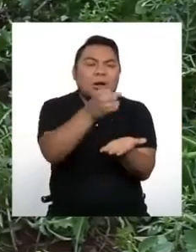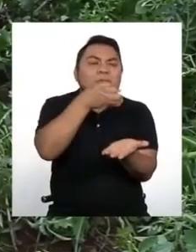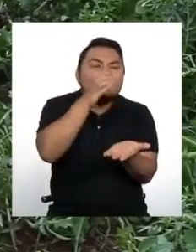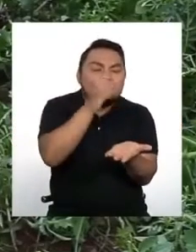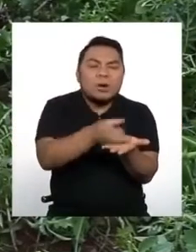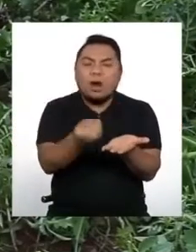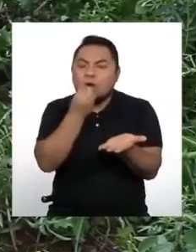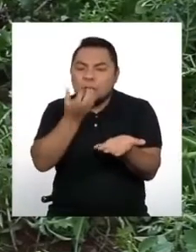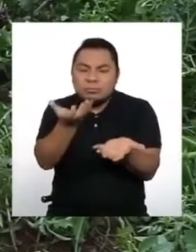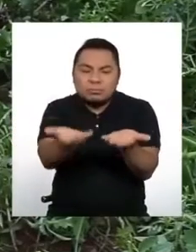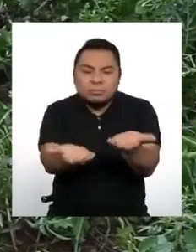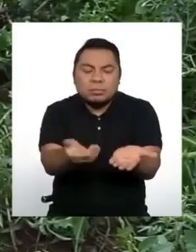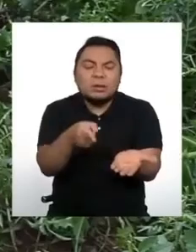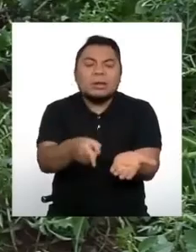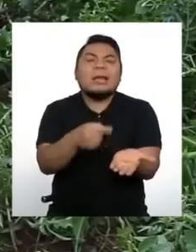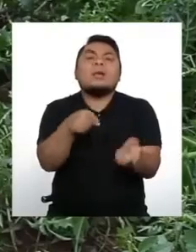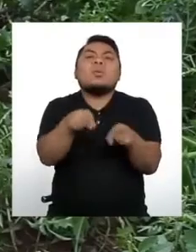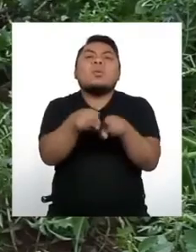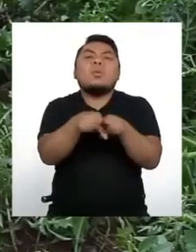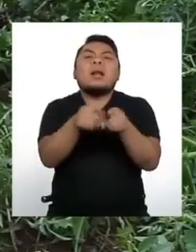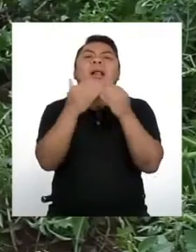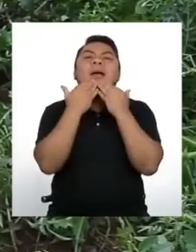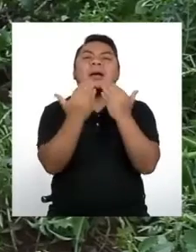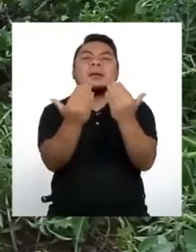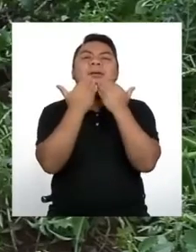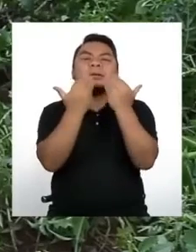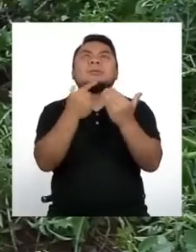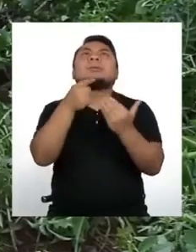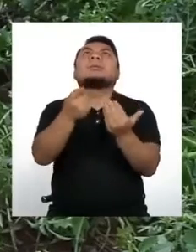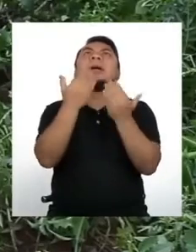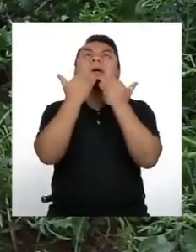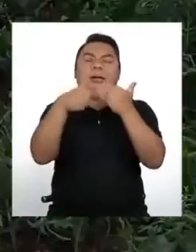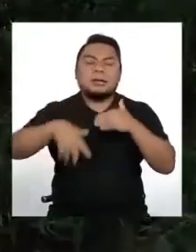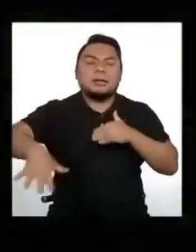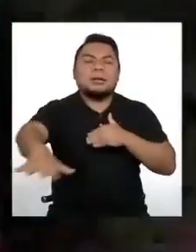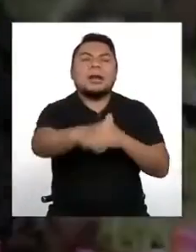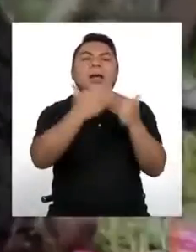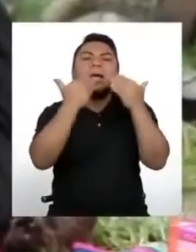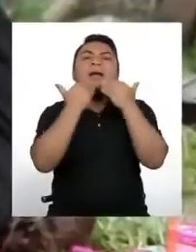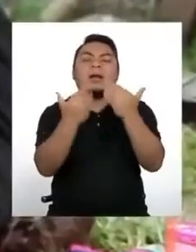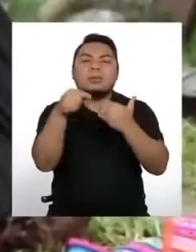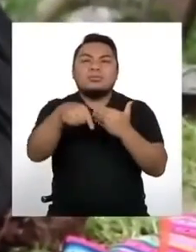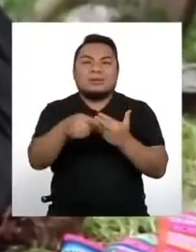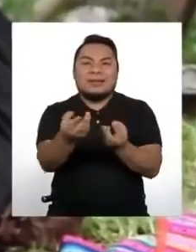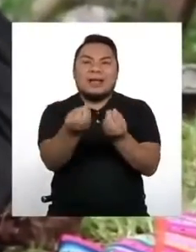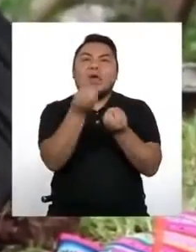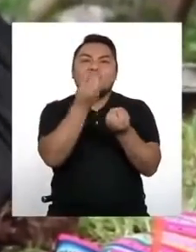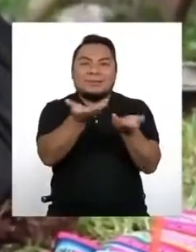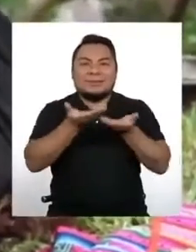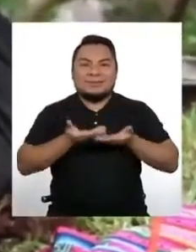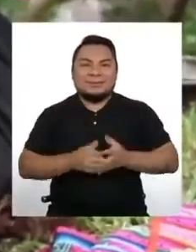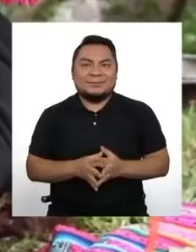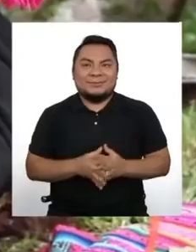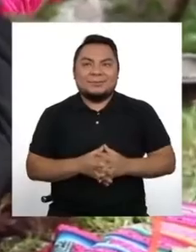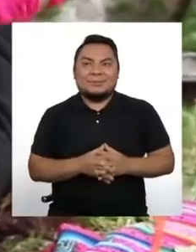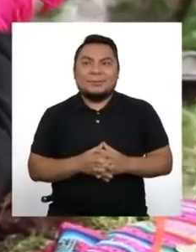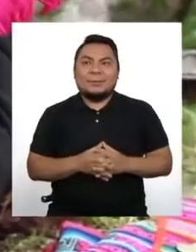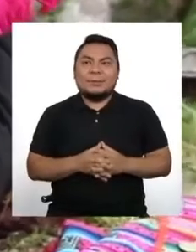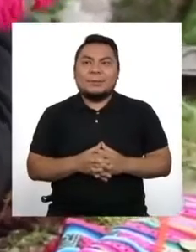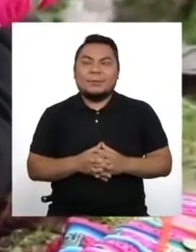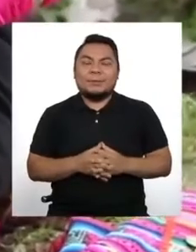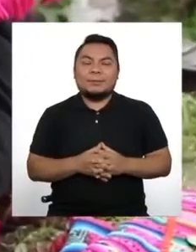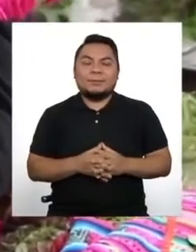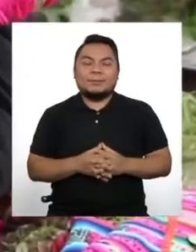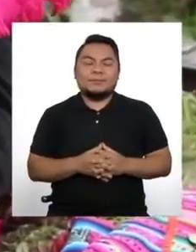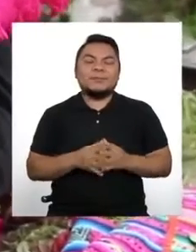voz suave y cariñosa dijo, Hoy la ropa limpia ayudarás a guardar. Aquí está mi pantalón.